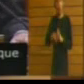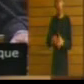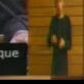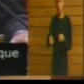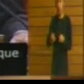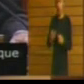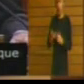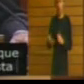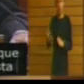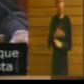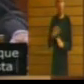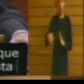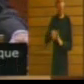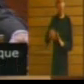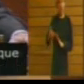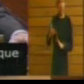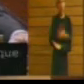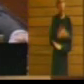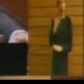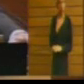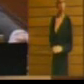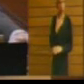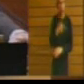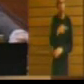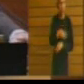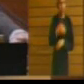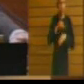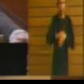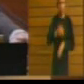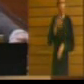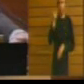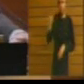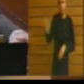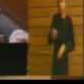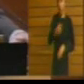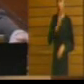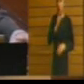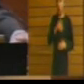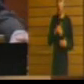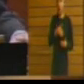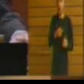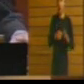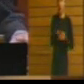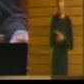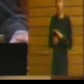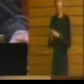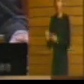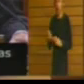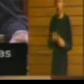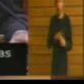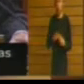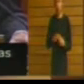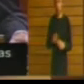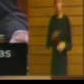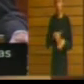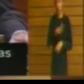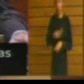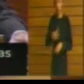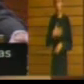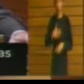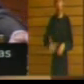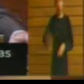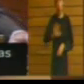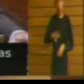preinscripción escolar. Lo ha hecho con las dobles instancias para facilitar a aquellas familias que querían elegir el modelo D en la zona